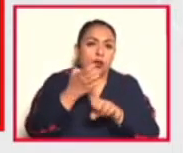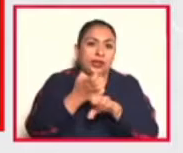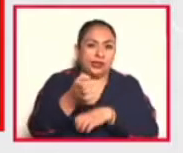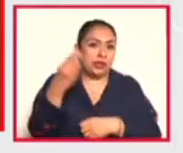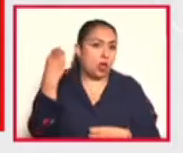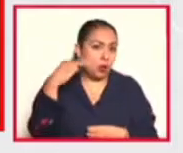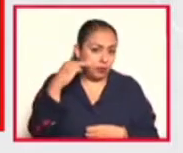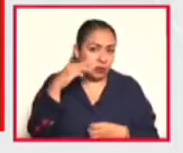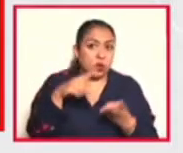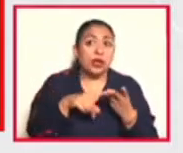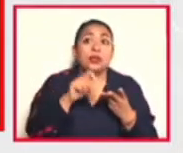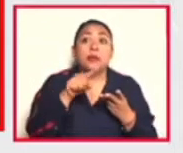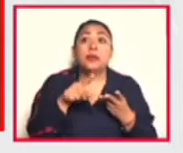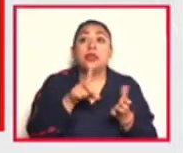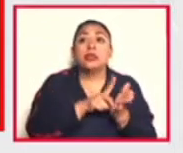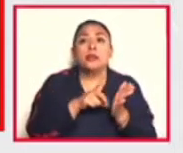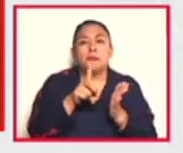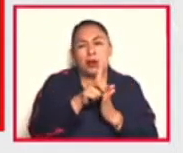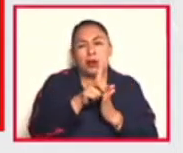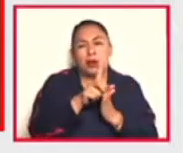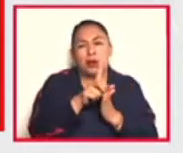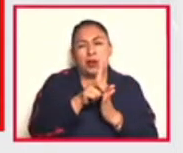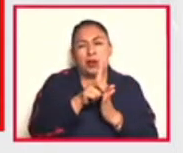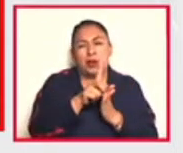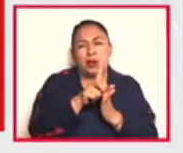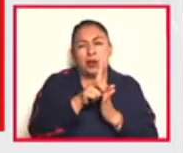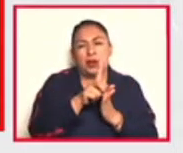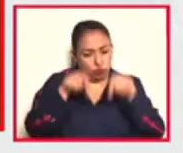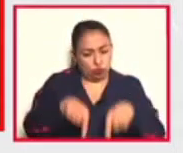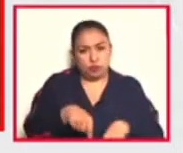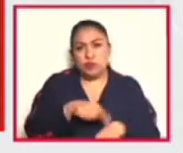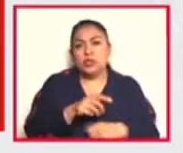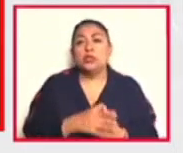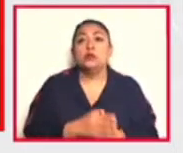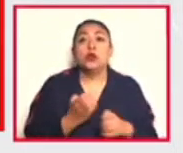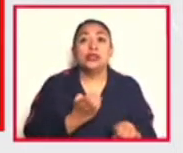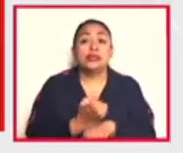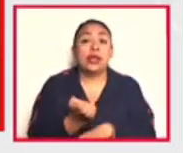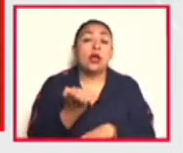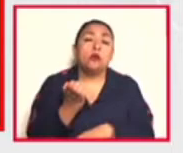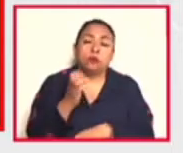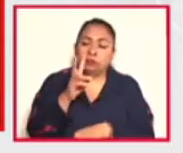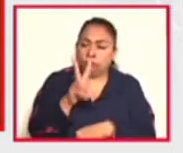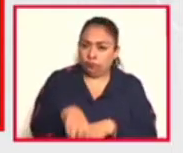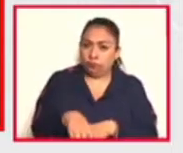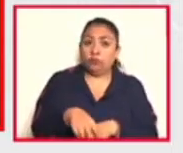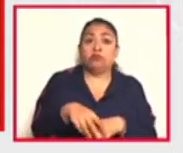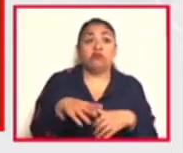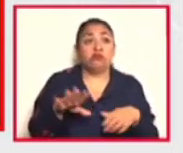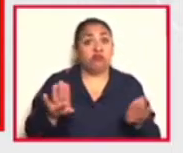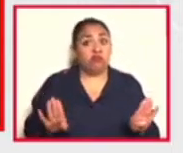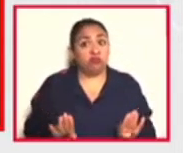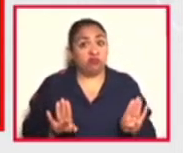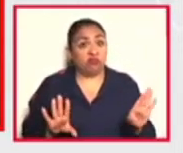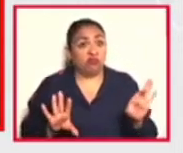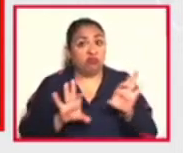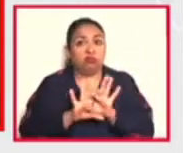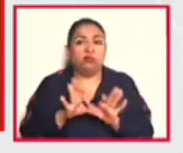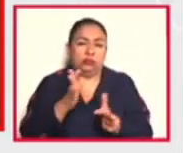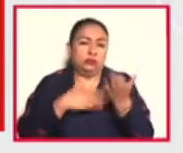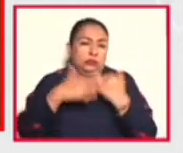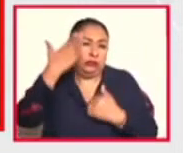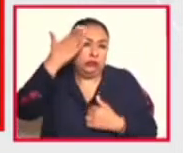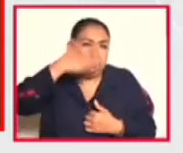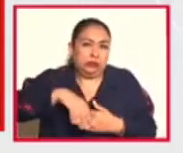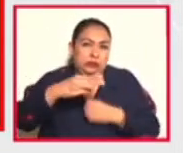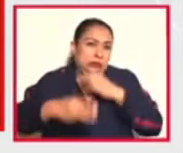y también al Departamento de Turismo de este mismo estado, que, insisto, las condiciones, como todos sabemos, en el mundo